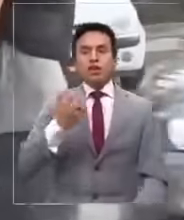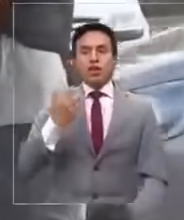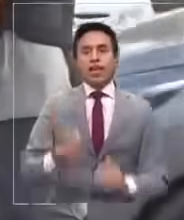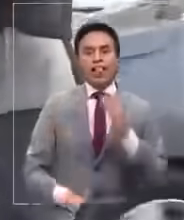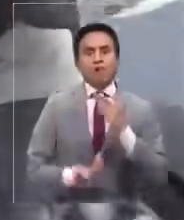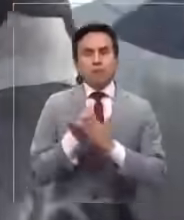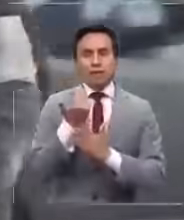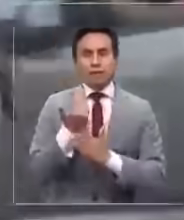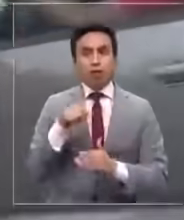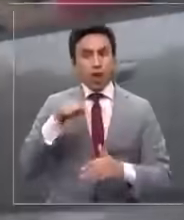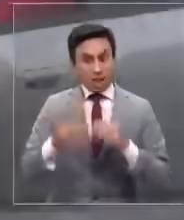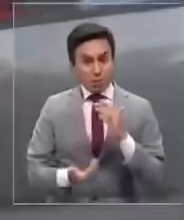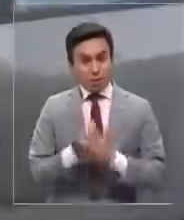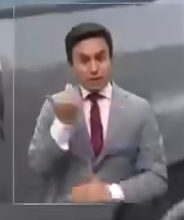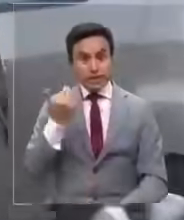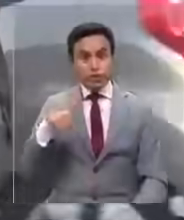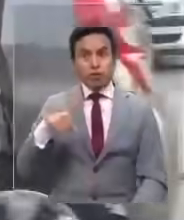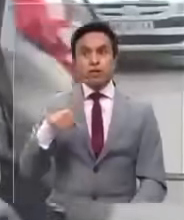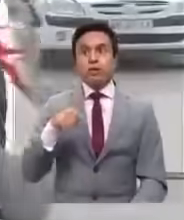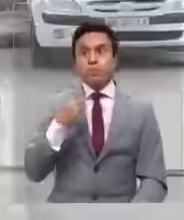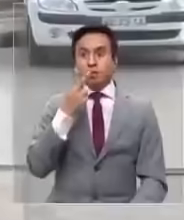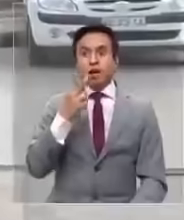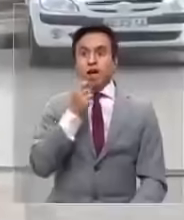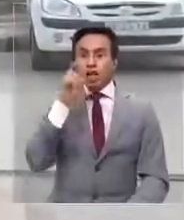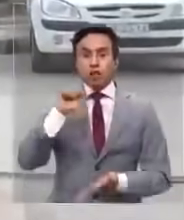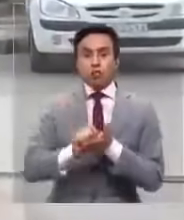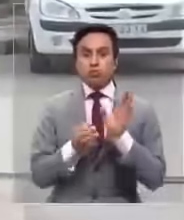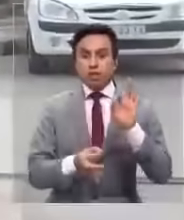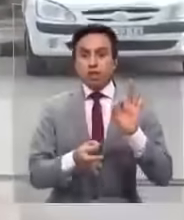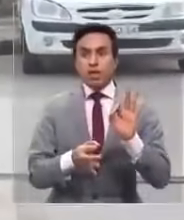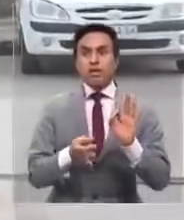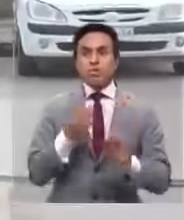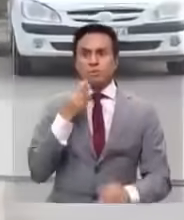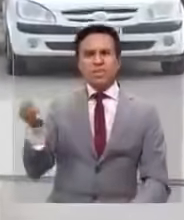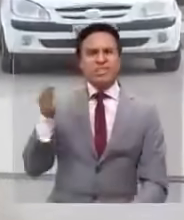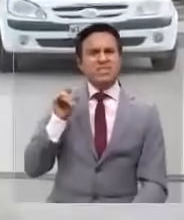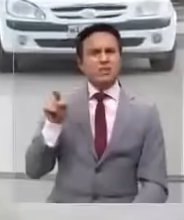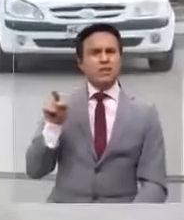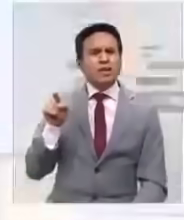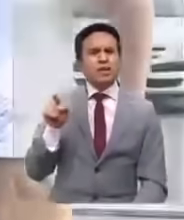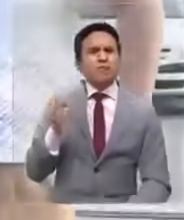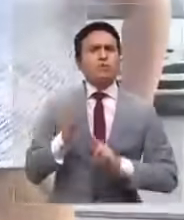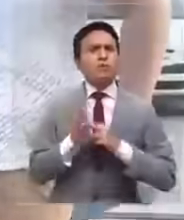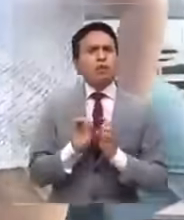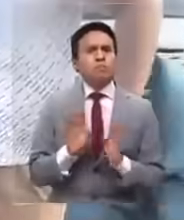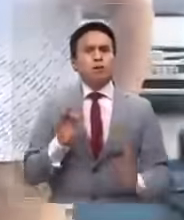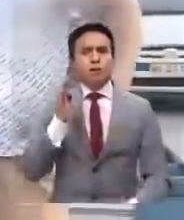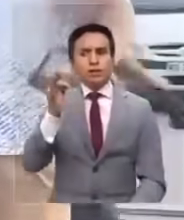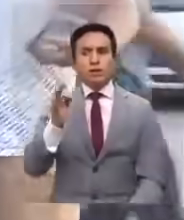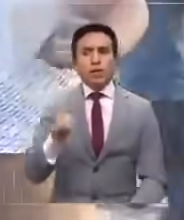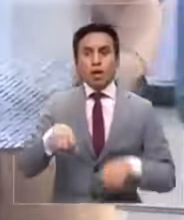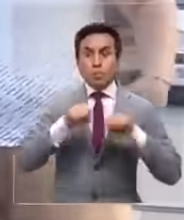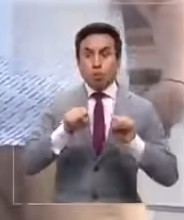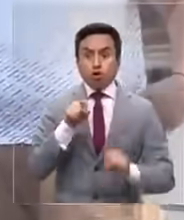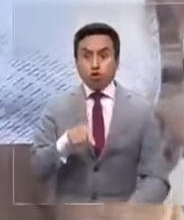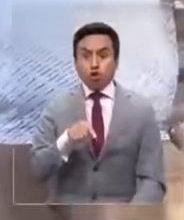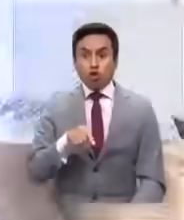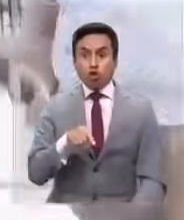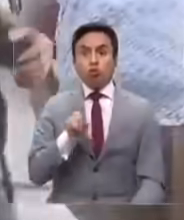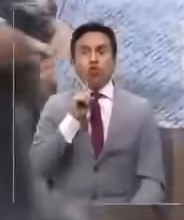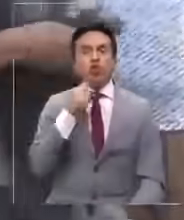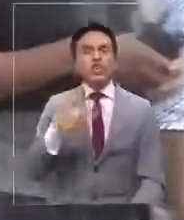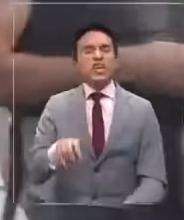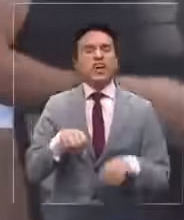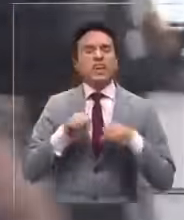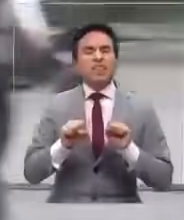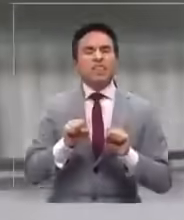en la mañana. ¿Hoy día en la mañana? Sí, hoy día en la mañana, acá está mi denuncia. ¿Y qué le pasó? Y esa tipa me acaba de decir que por zapa puedo tener problemas. Pero es la moto, ¿no es cierto? ¿Y en la moto de